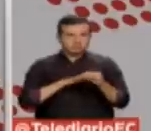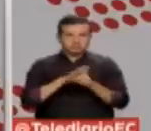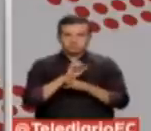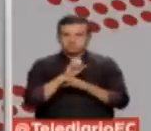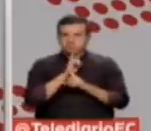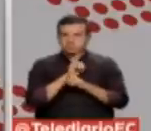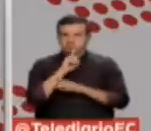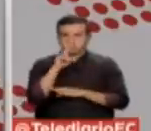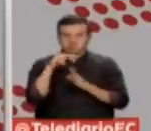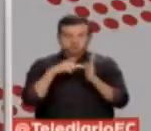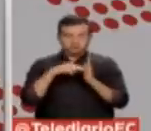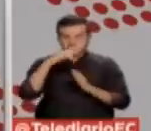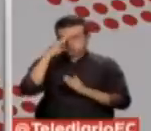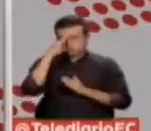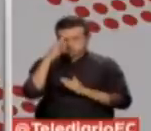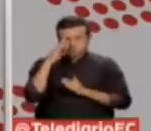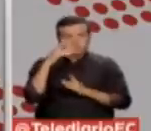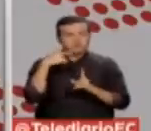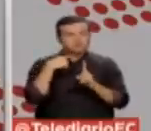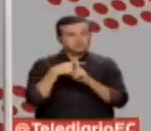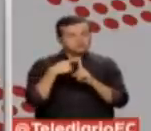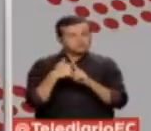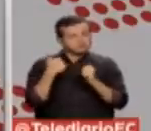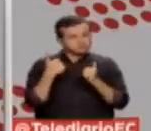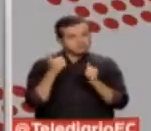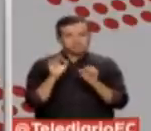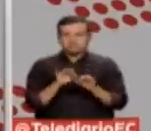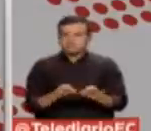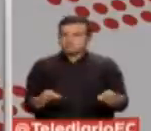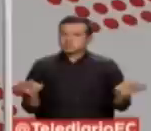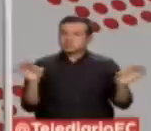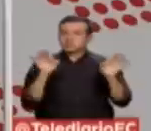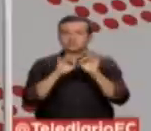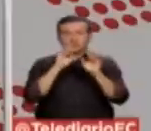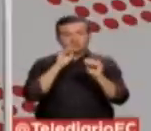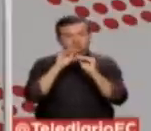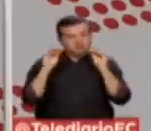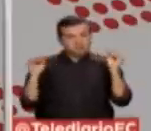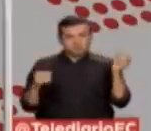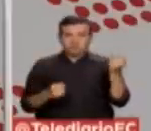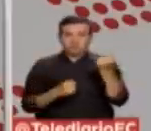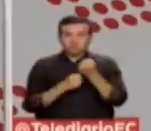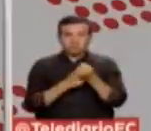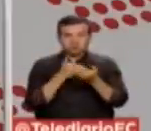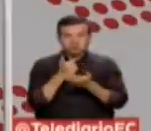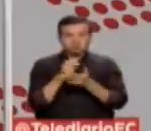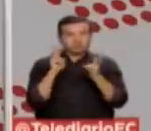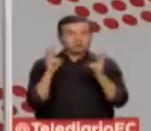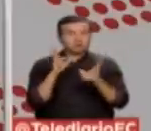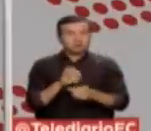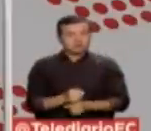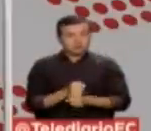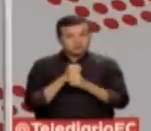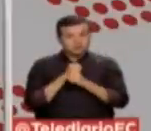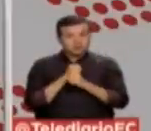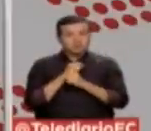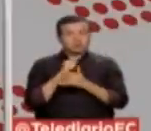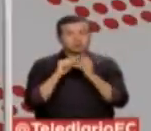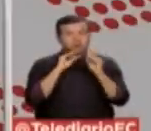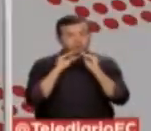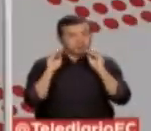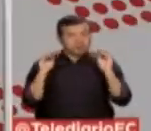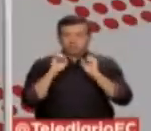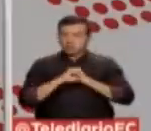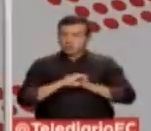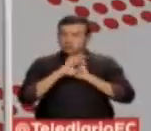2000 policías es una buena noticia es una señal importante es una contribución para el tema de seguridad pero también hay que ser muy